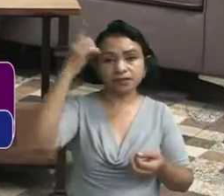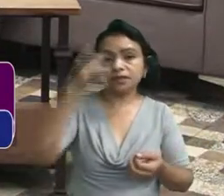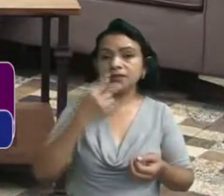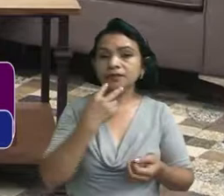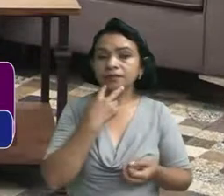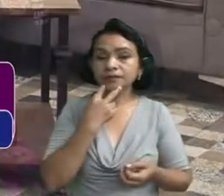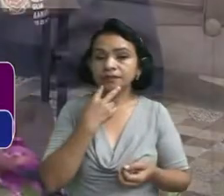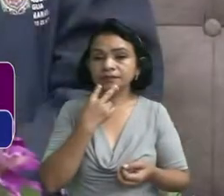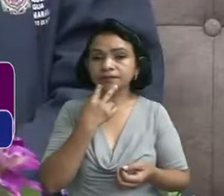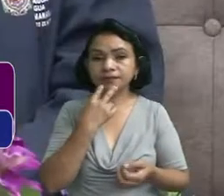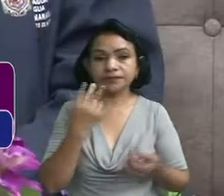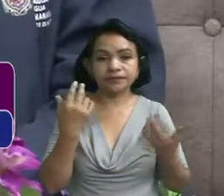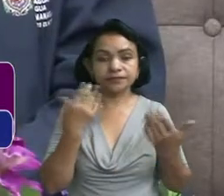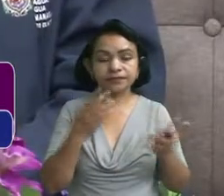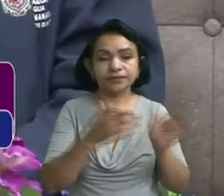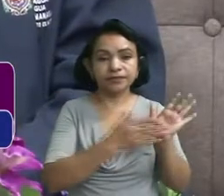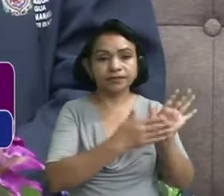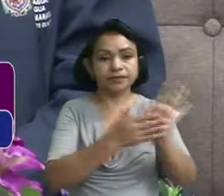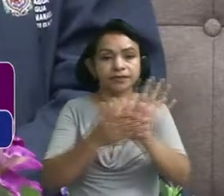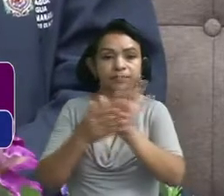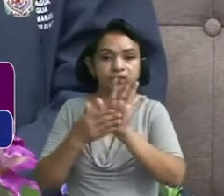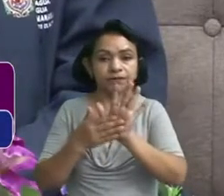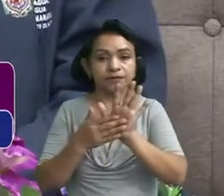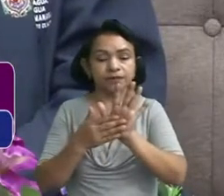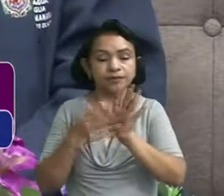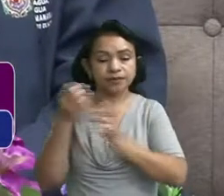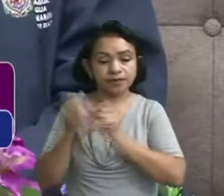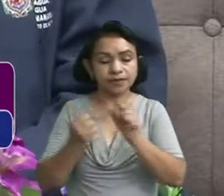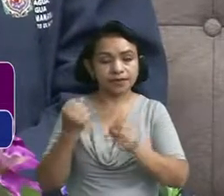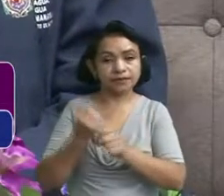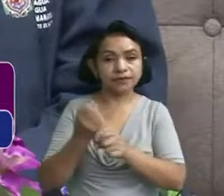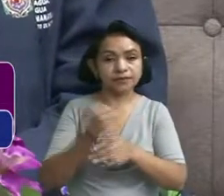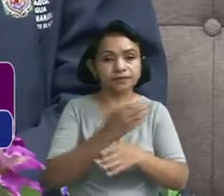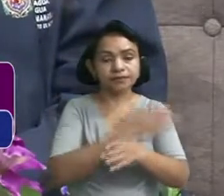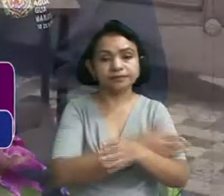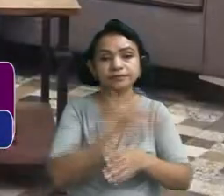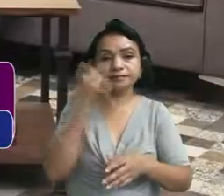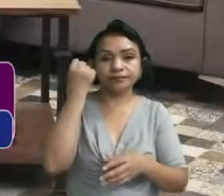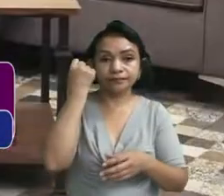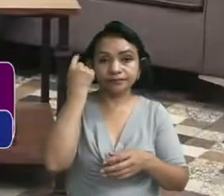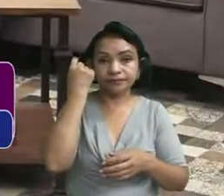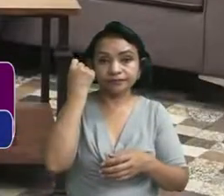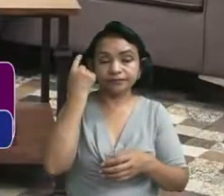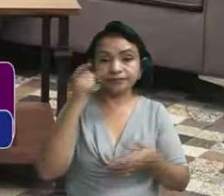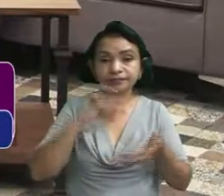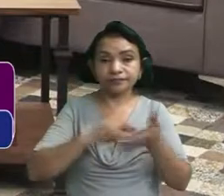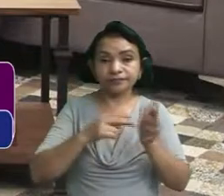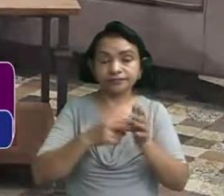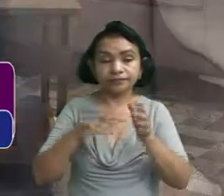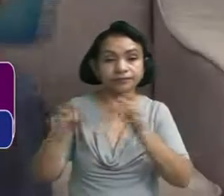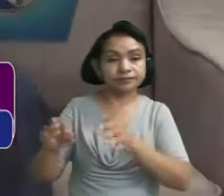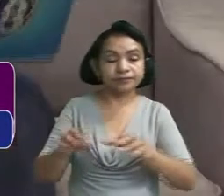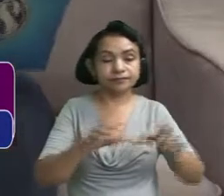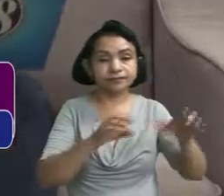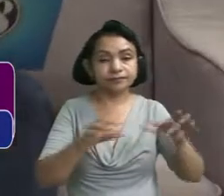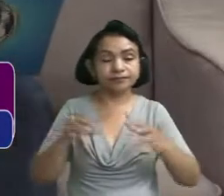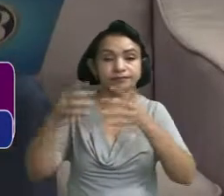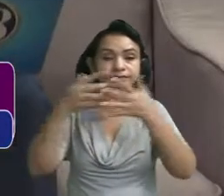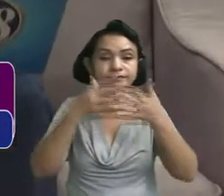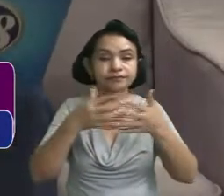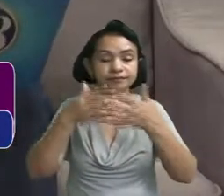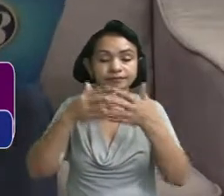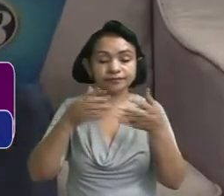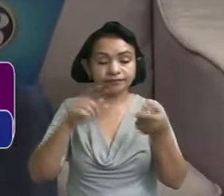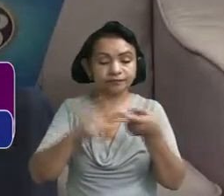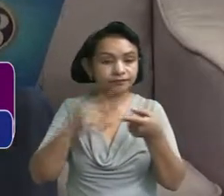Y precisamente eso lo hemos demostrado nosotros en los últimos 12 años. Y entender también un poquito lo que significan las acciones, el imperialismo, Plan